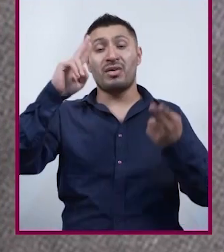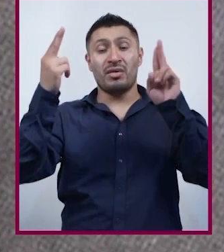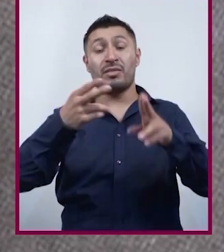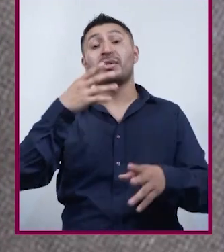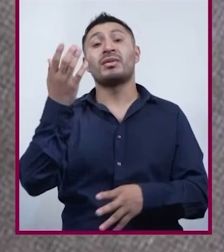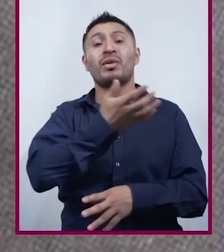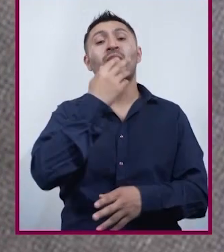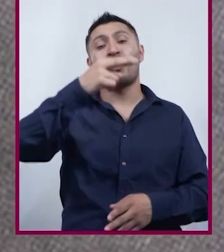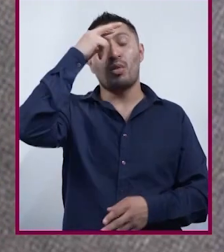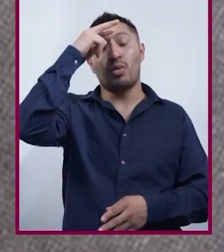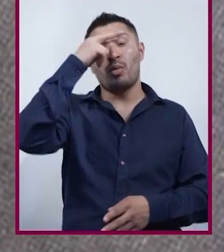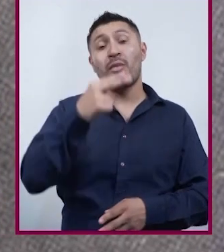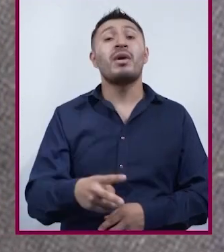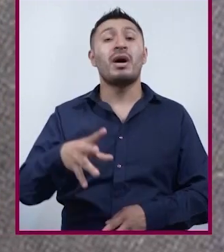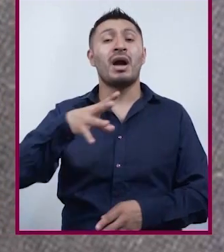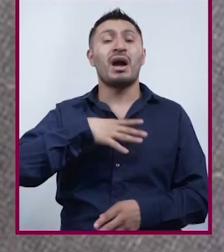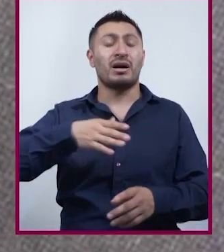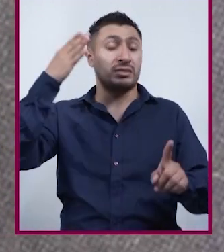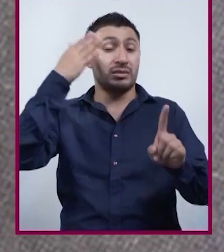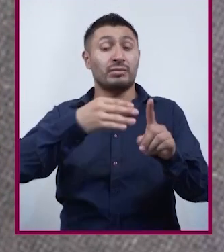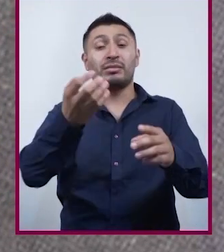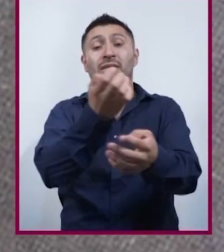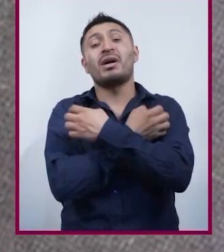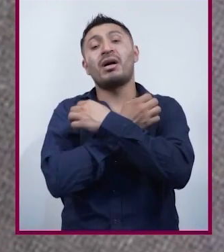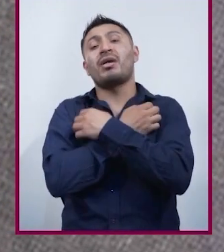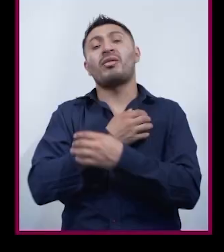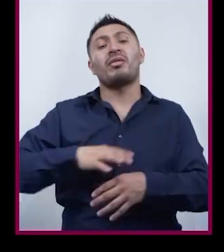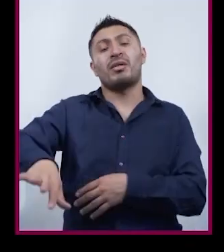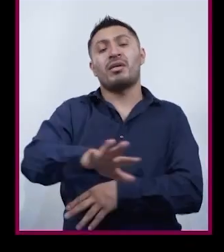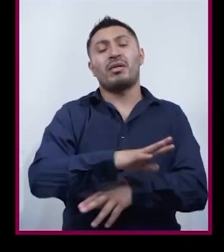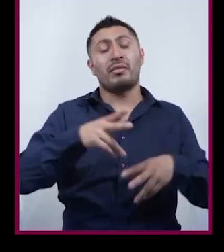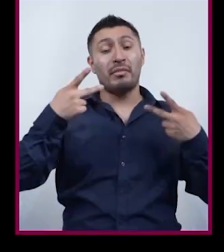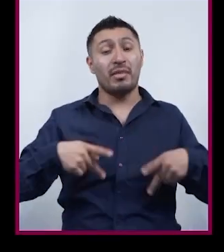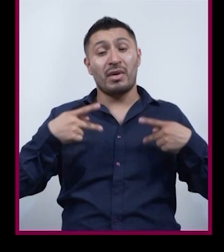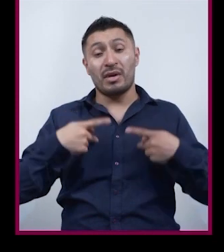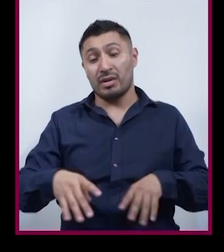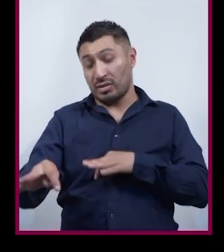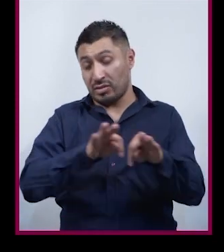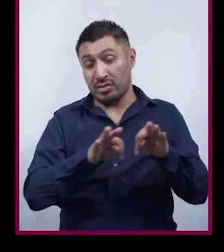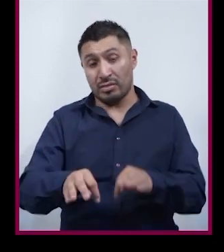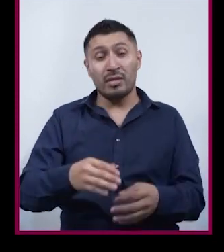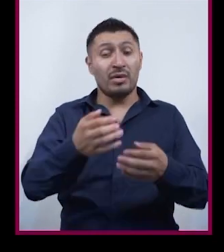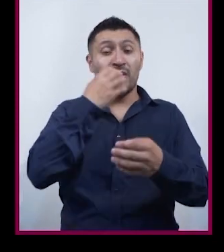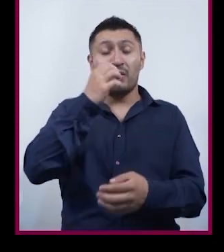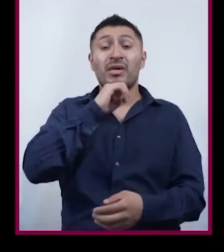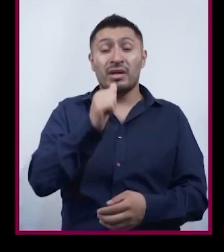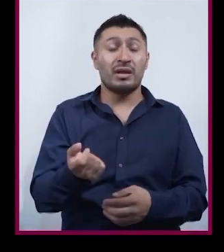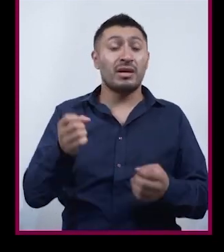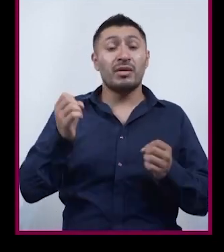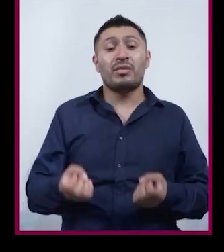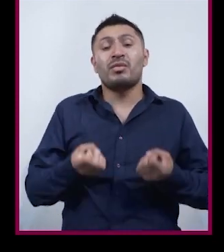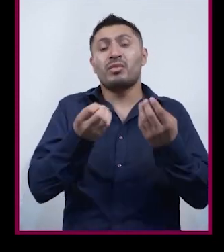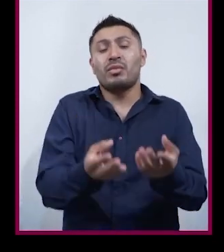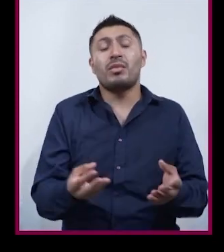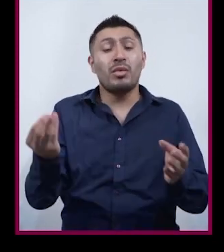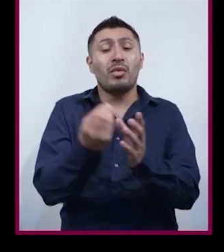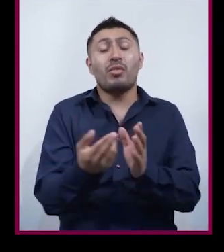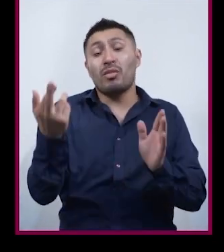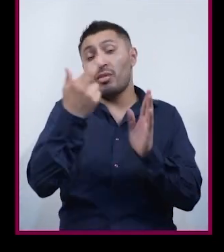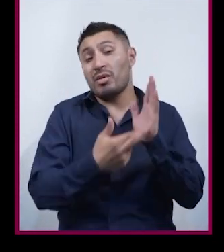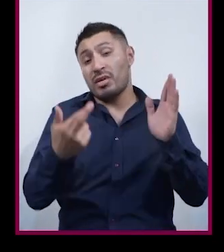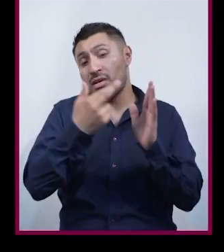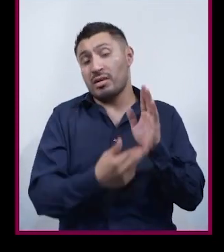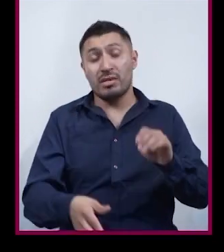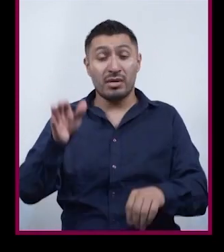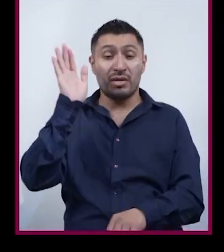Popular Mexicana, tenía la finalidad de educar a los obreros mediante cursos y talleres. Entre los miembros más